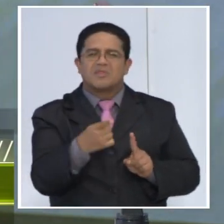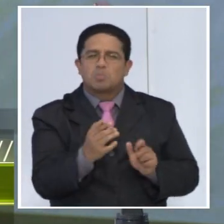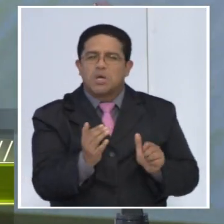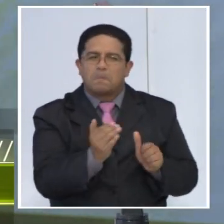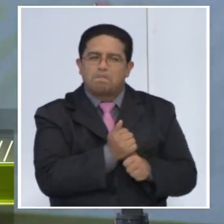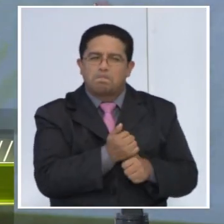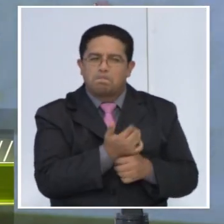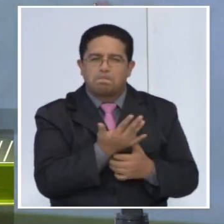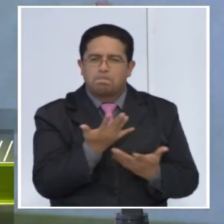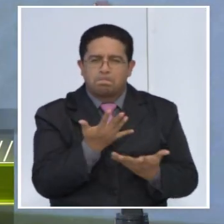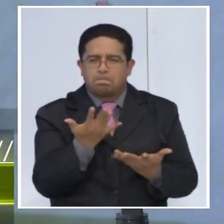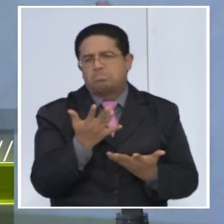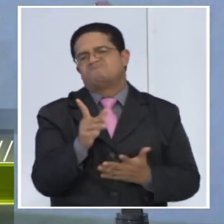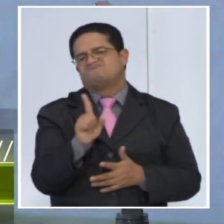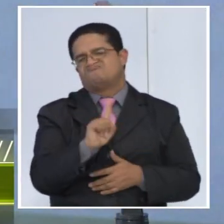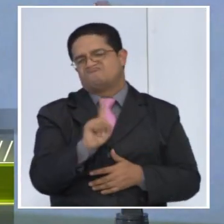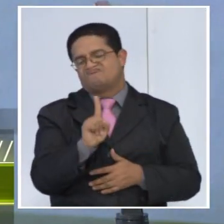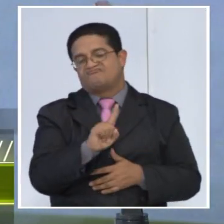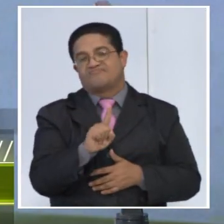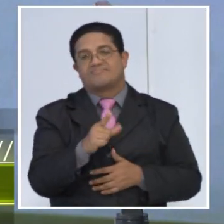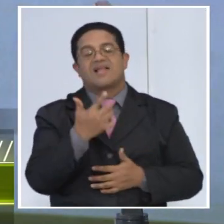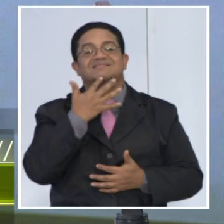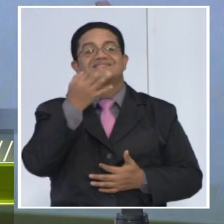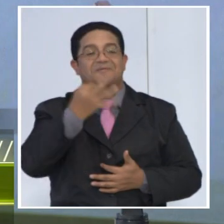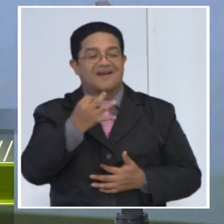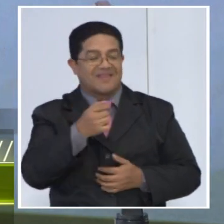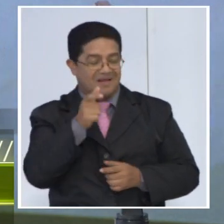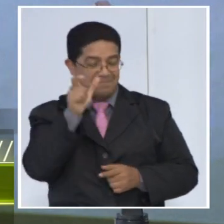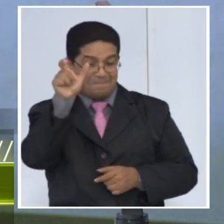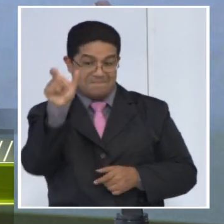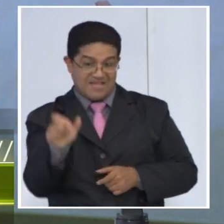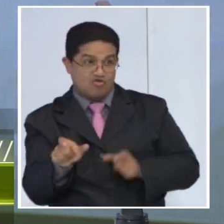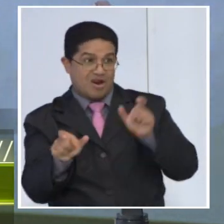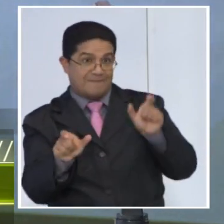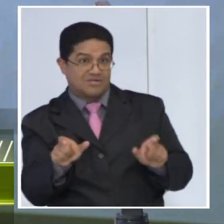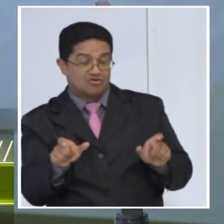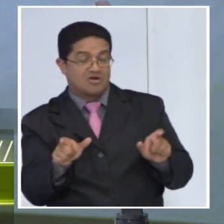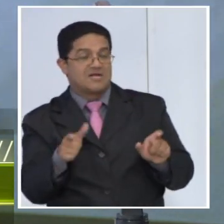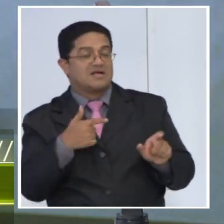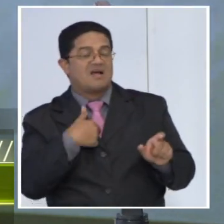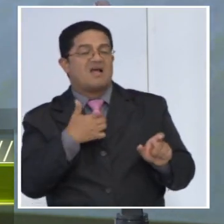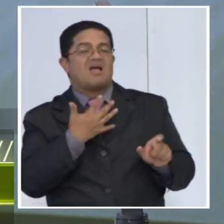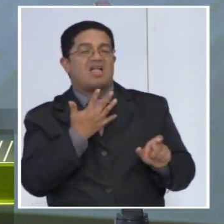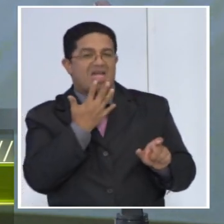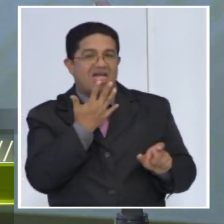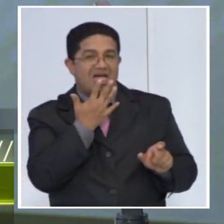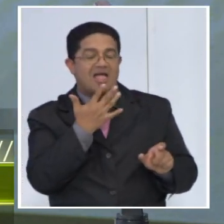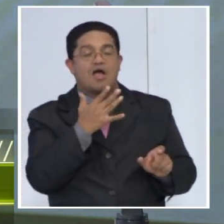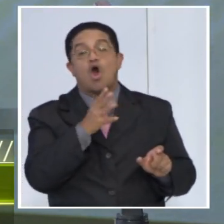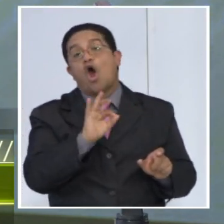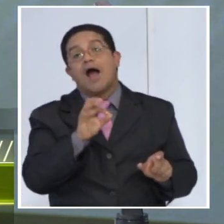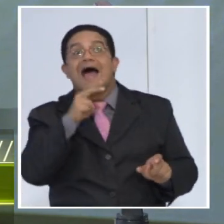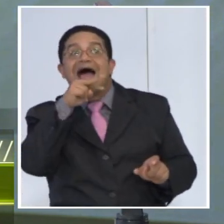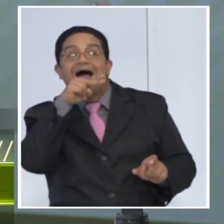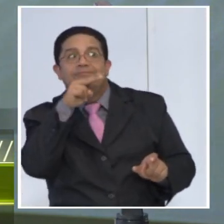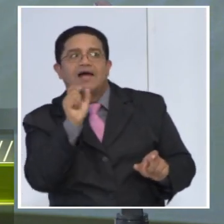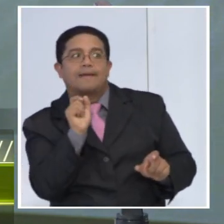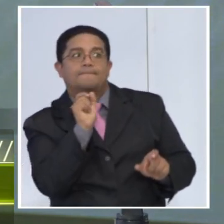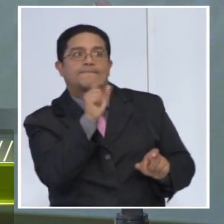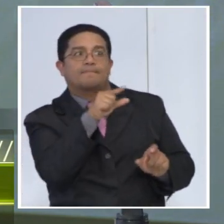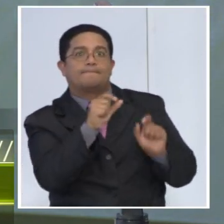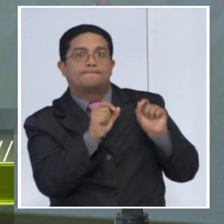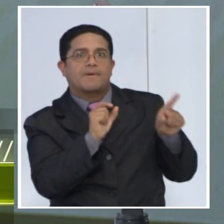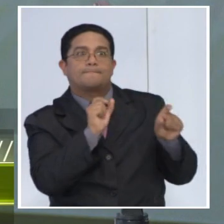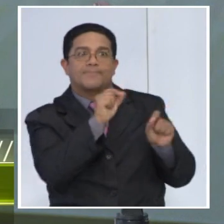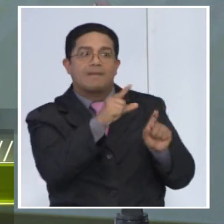pasó a un segundo, tercer plano y realmente la transmisión es de persona a persona, al toser, hablar, estornudar por contacto con gotitas de